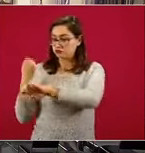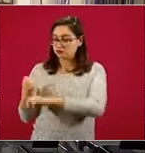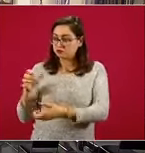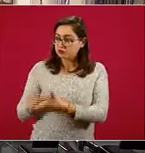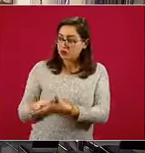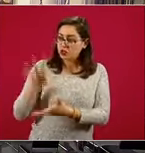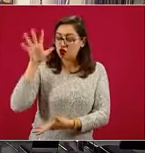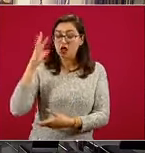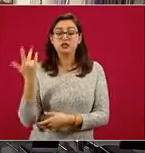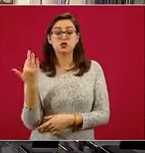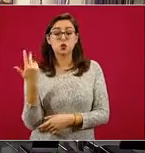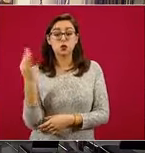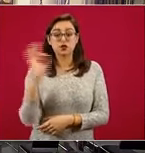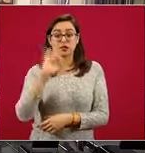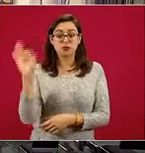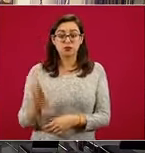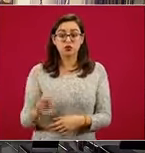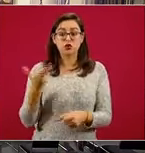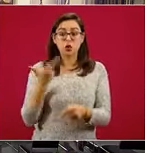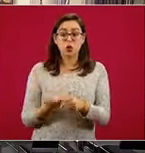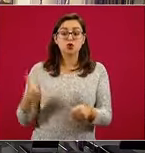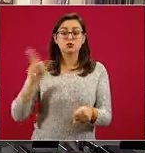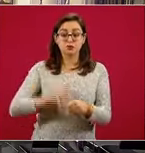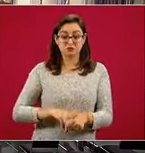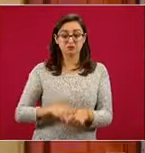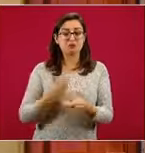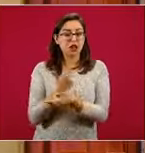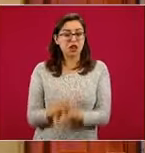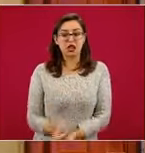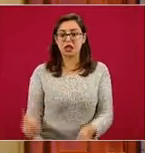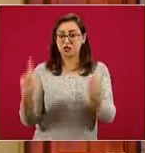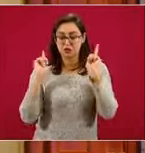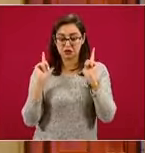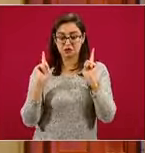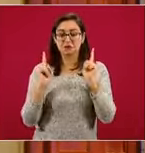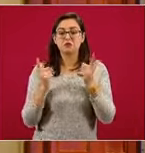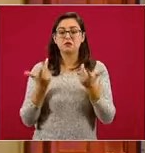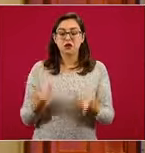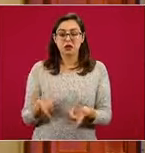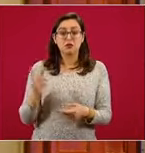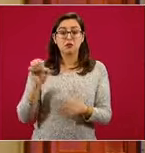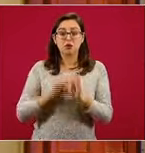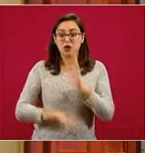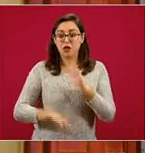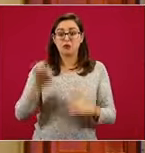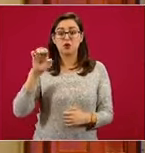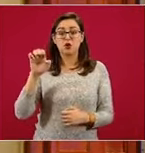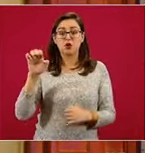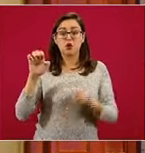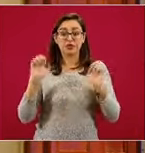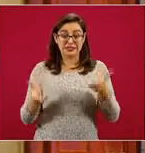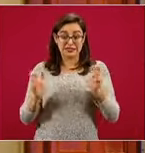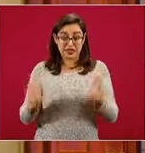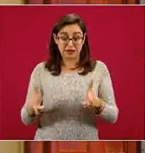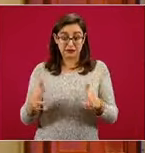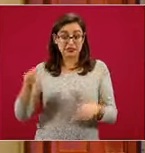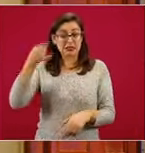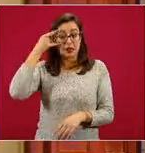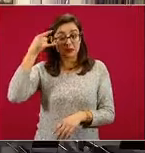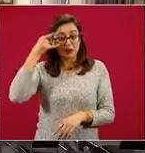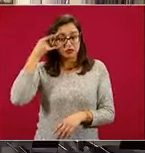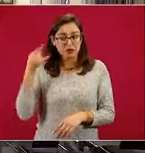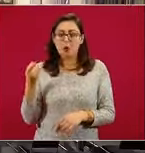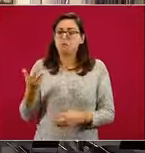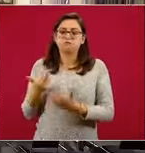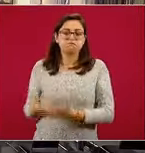de disponibilidad hospitalaria, siendo esta tan alta como los casos de Chiapas y Campeche, que son precisamente las